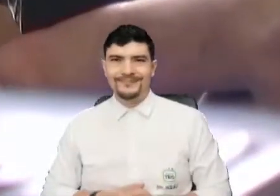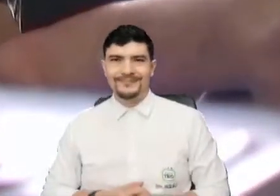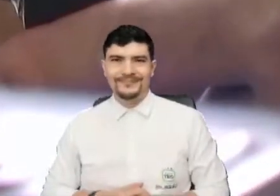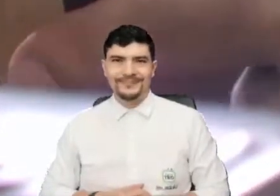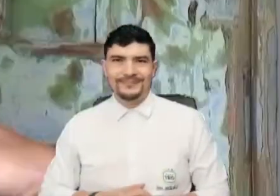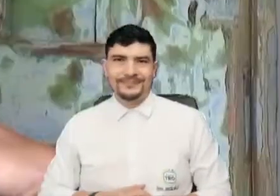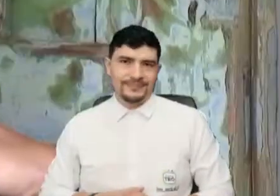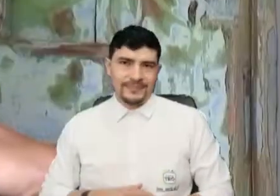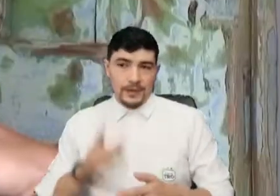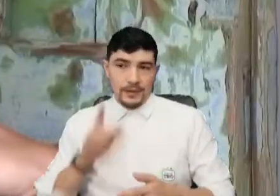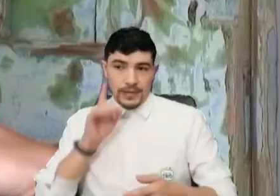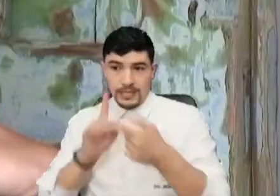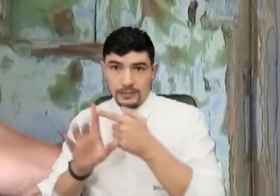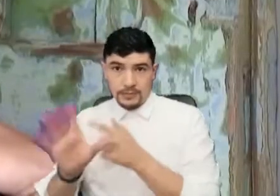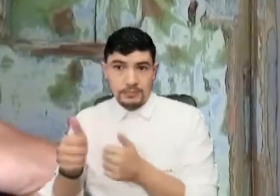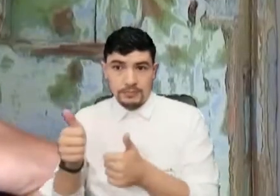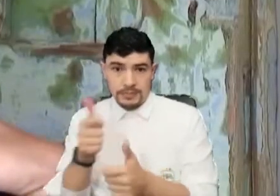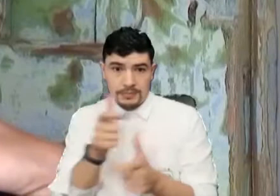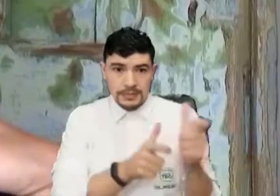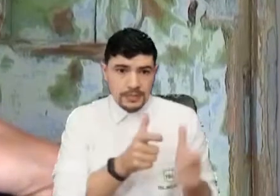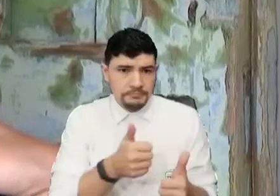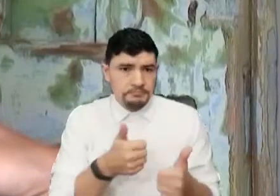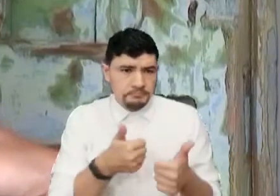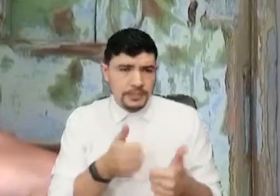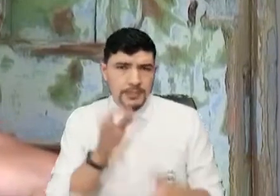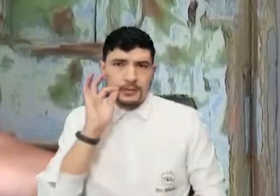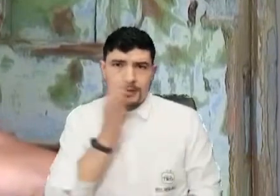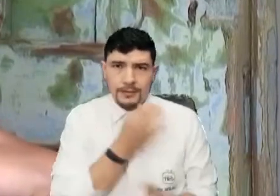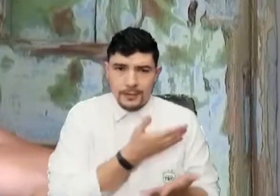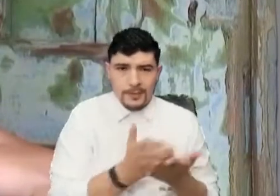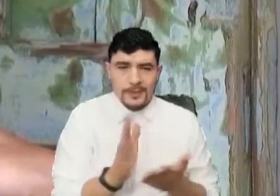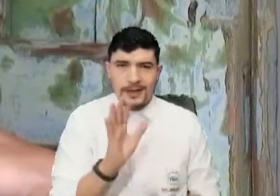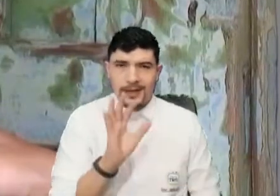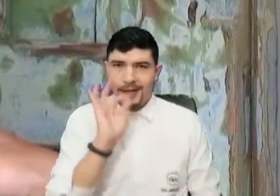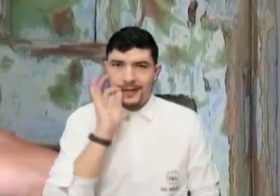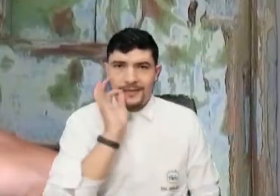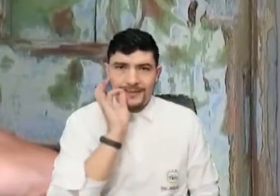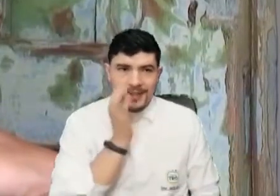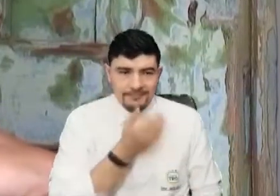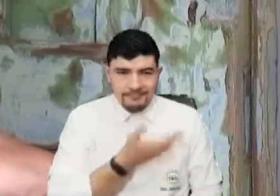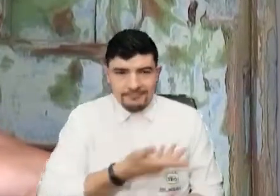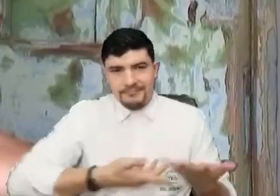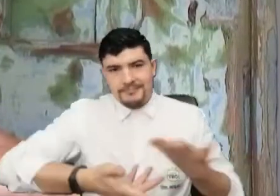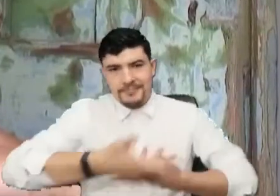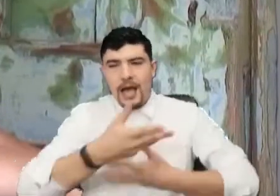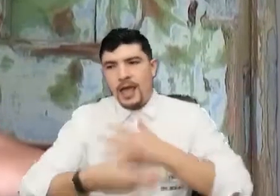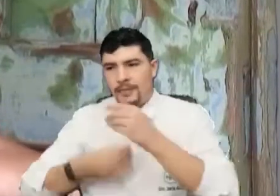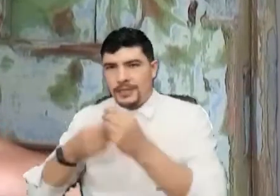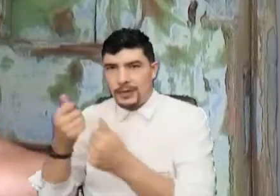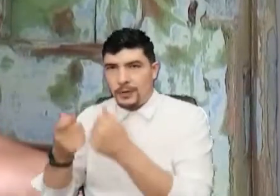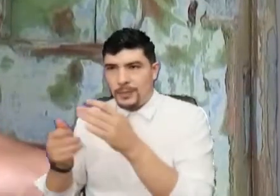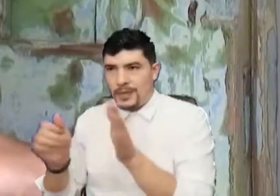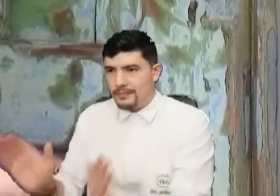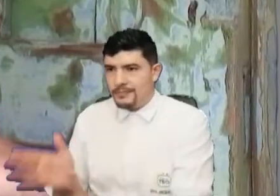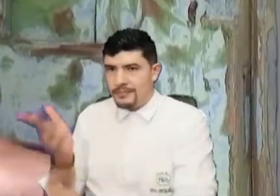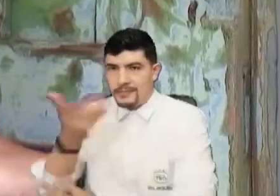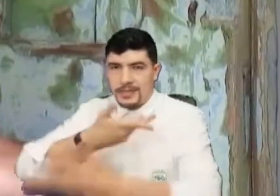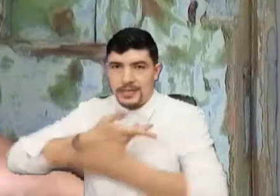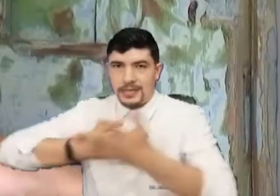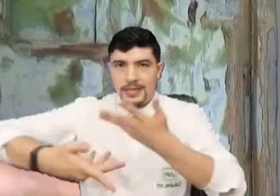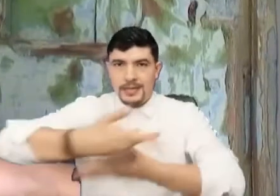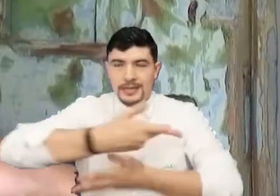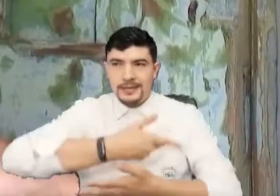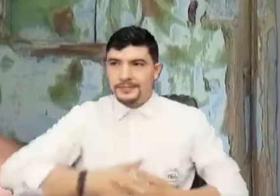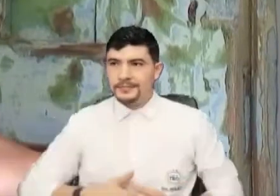establecimientos conjunto para poder ofrecer el café que están acostumbrados con el sabor que están acostumbrados con la